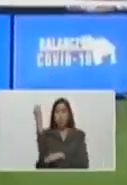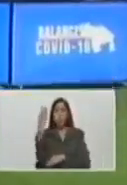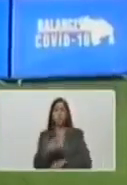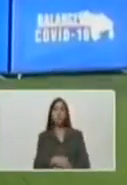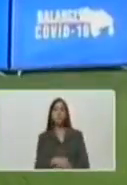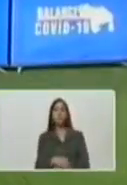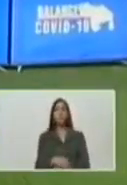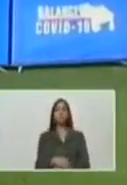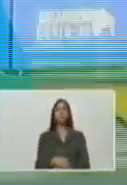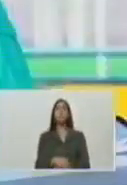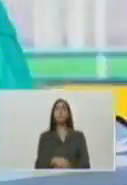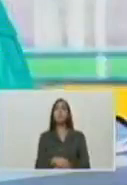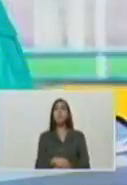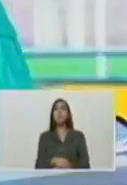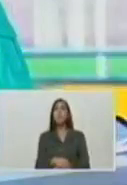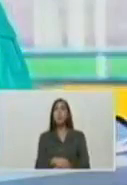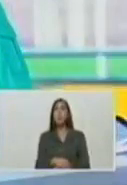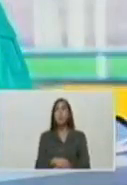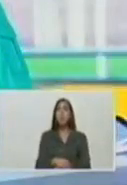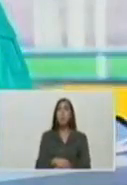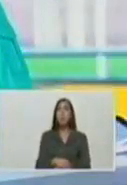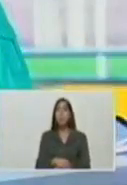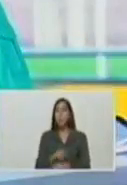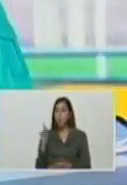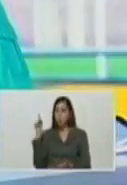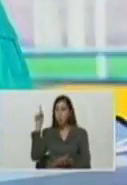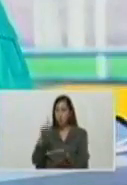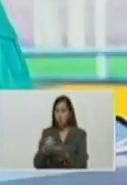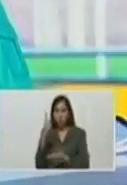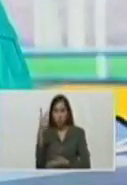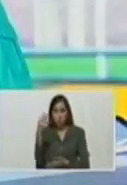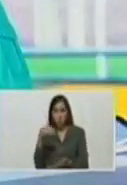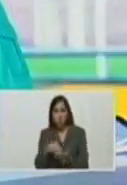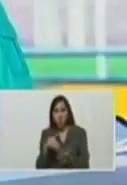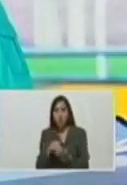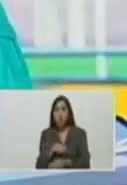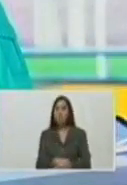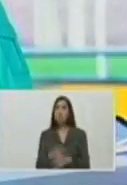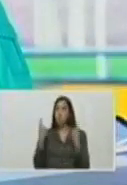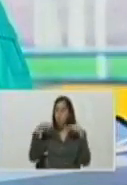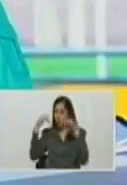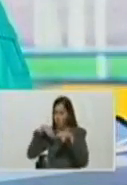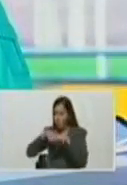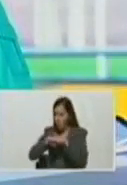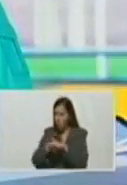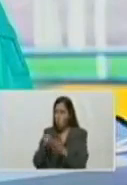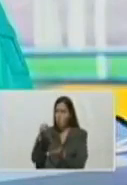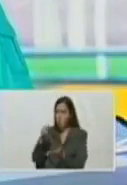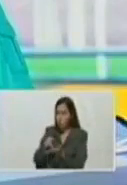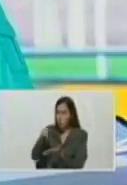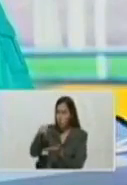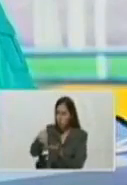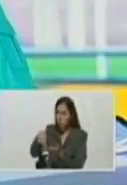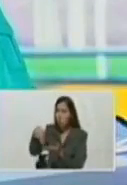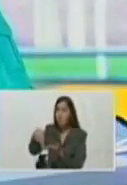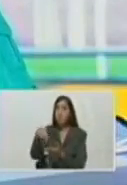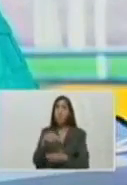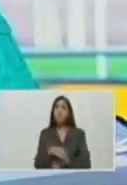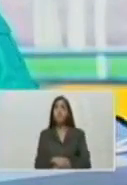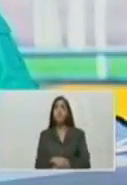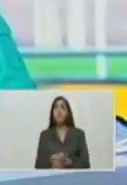Y bueno, te pones dos pasitos adelante, te quitas la mascarilla, otro pasito más, por favor. Todas